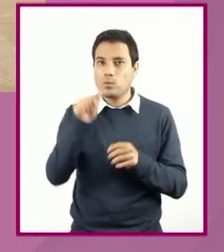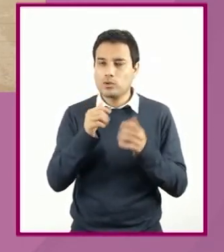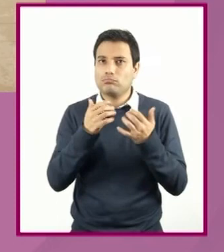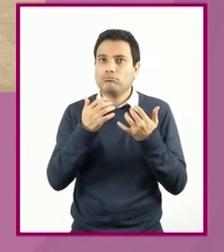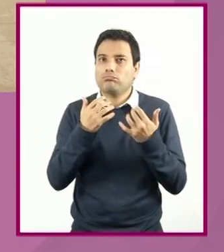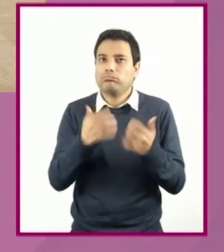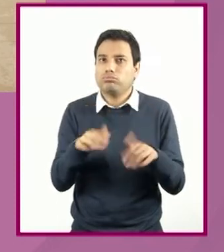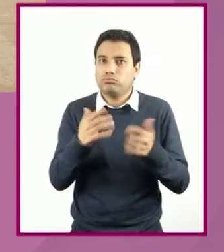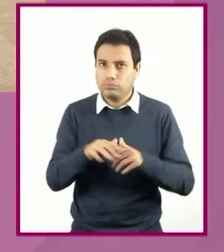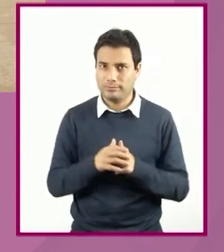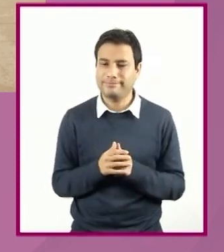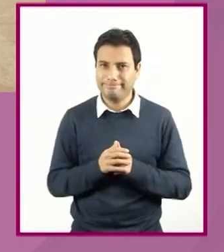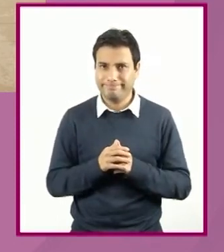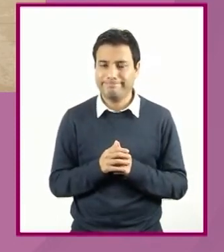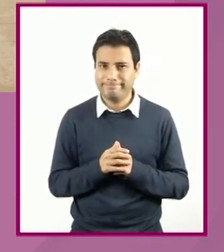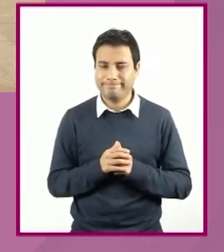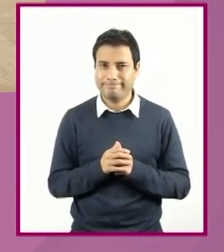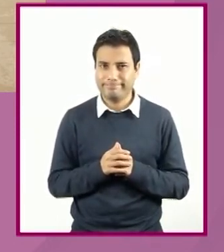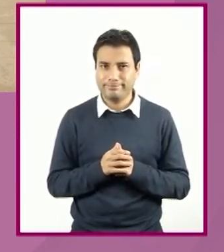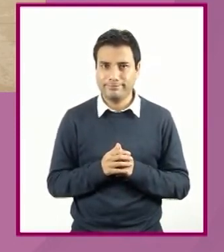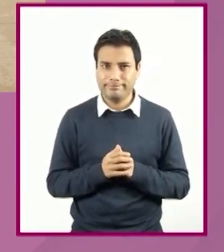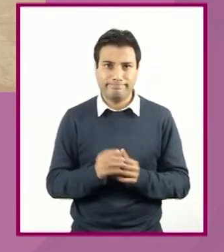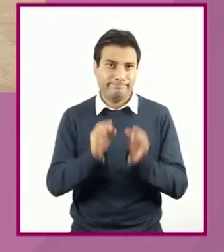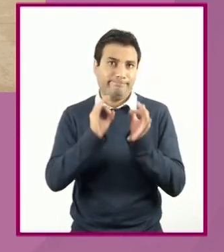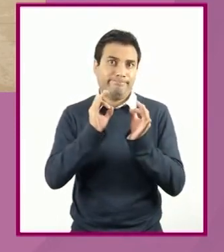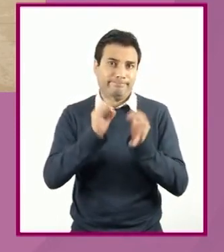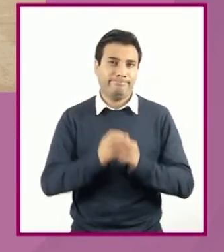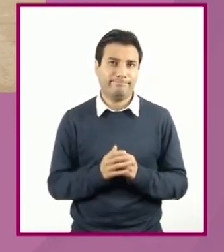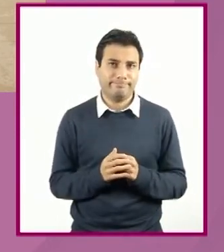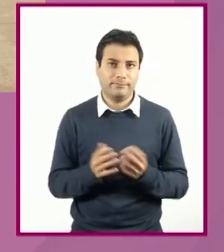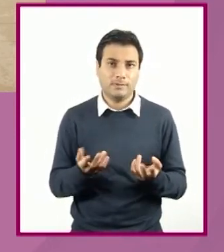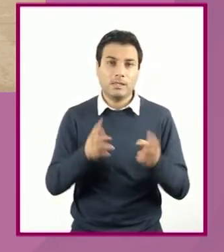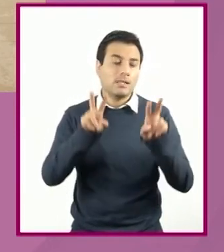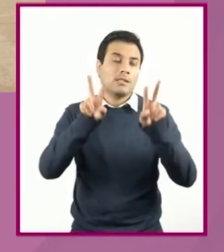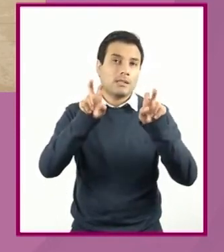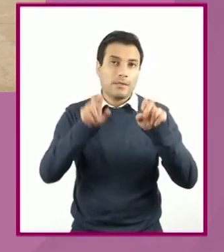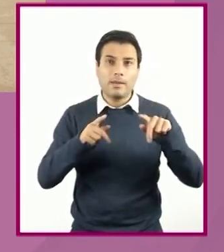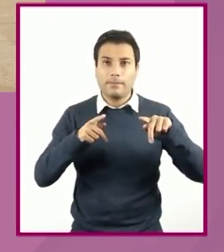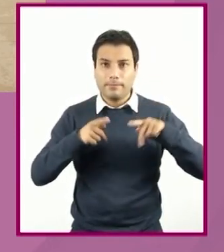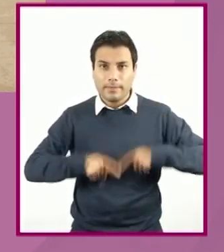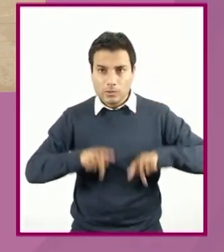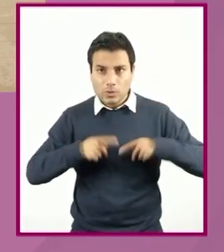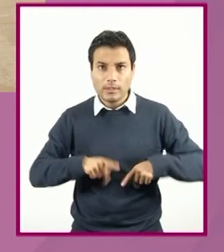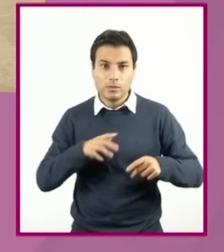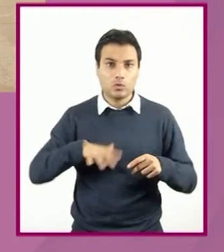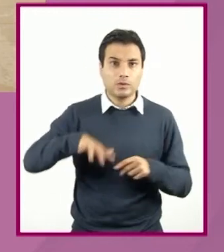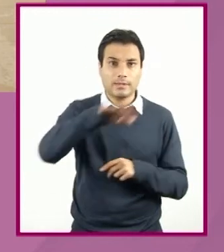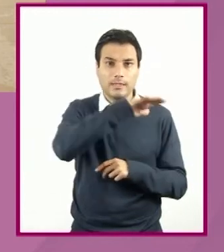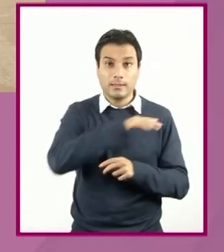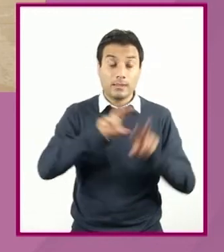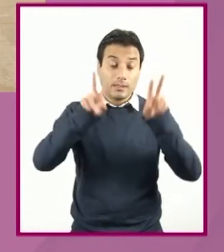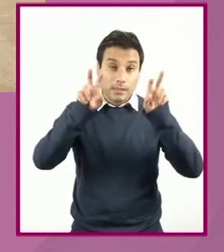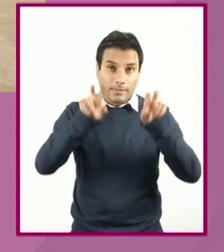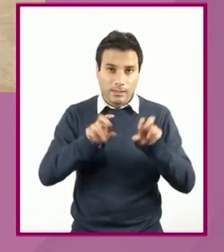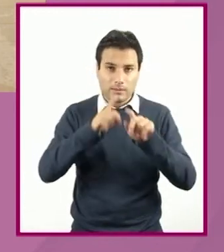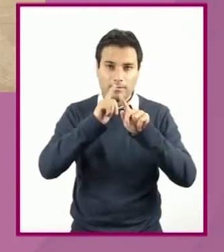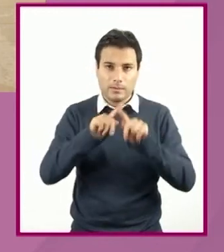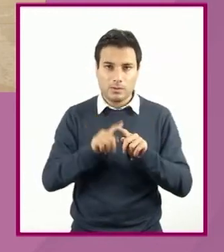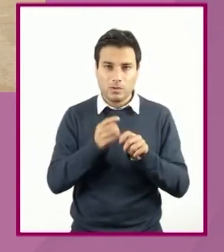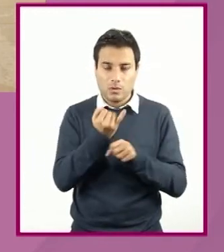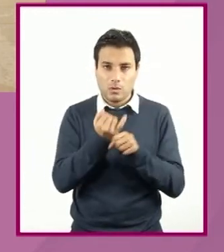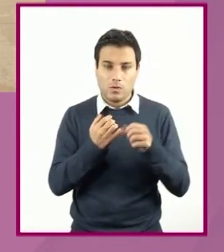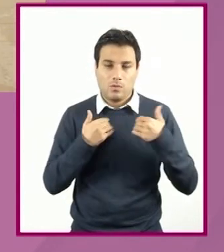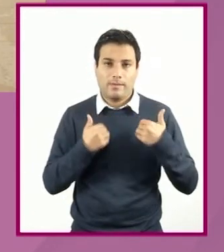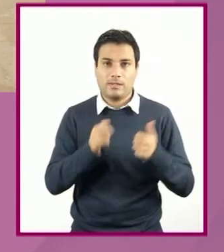que se plantearon en este siglo sobre los seres humanos y la sociedad. En el siglo XIX, los